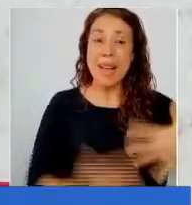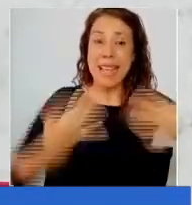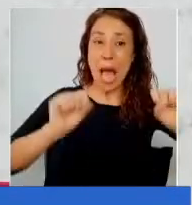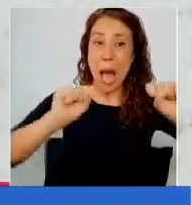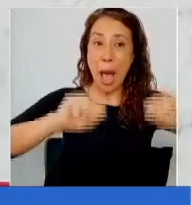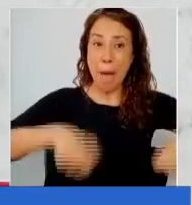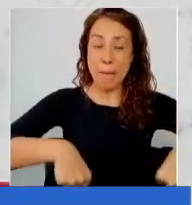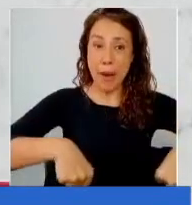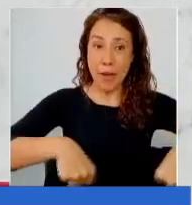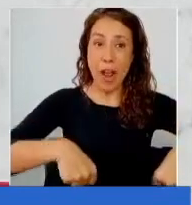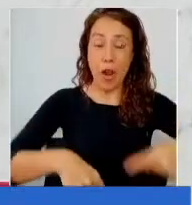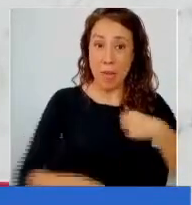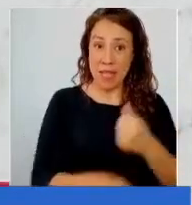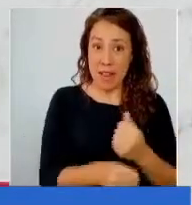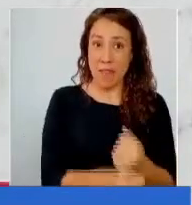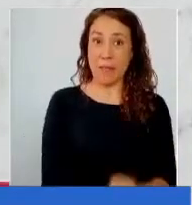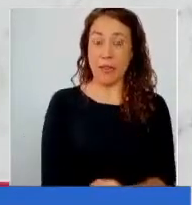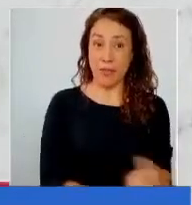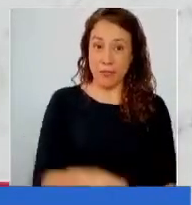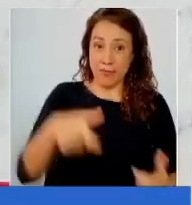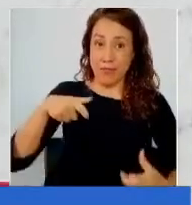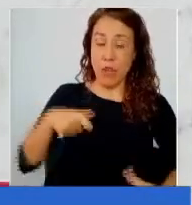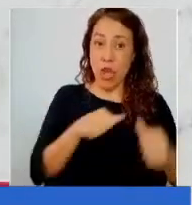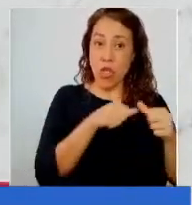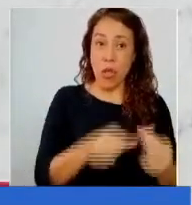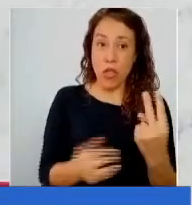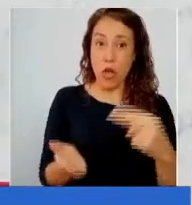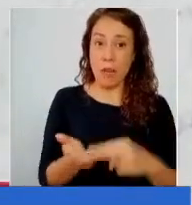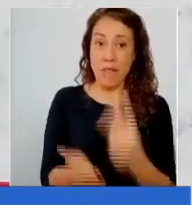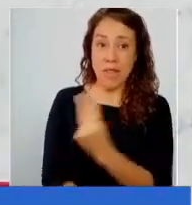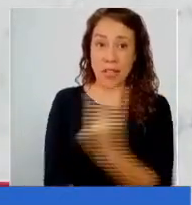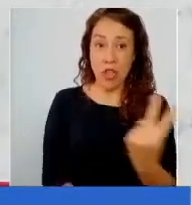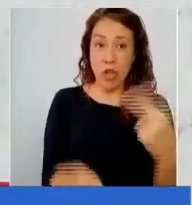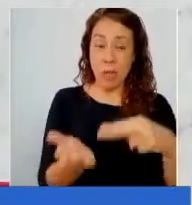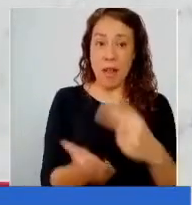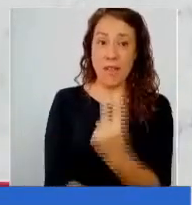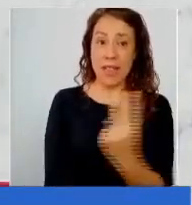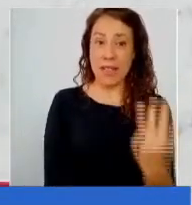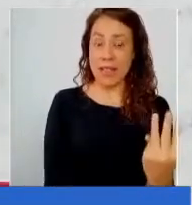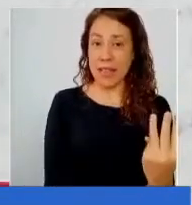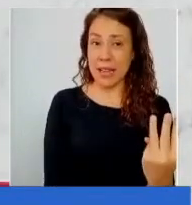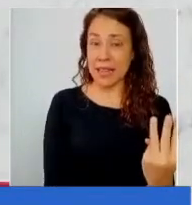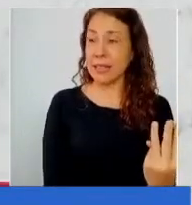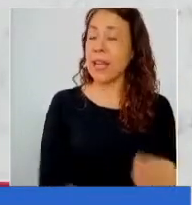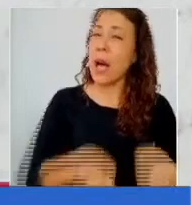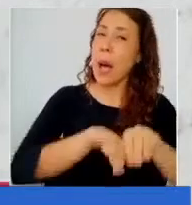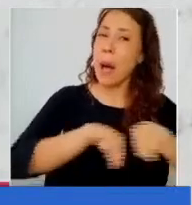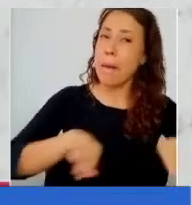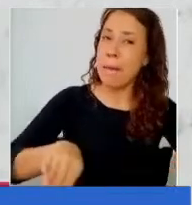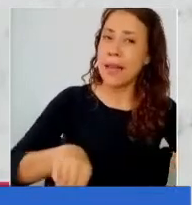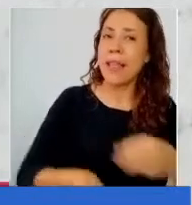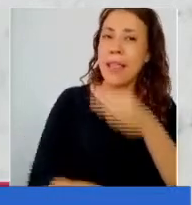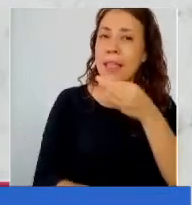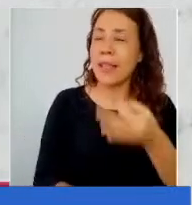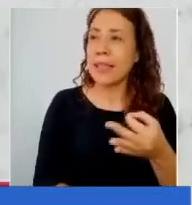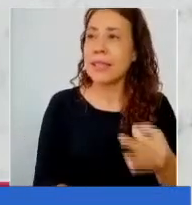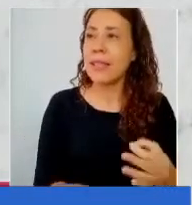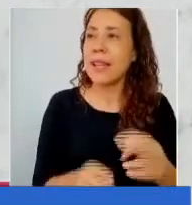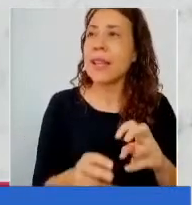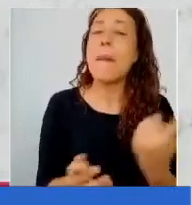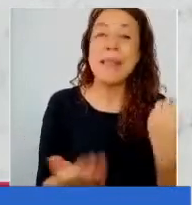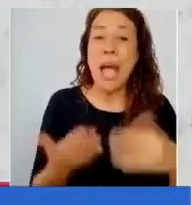durante el periodo 2023 más allá destacar que Se realizaron mil ciento cuarenta y dos